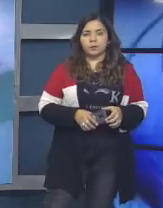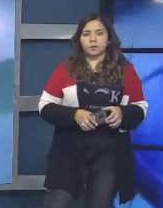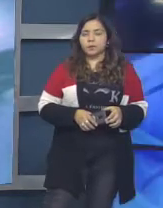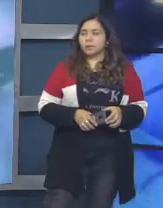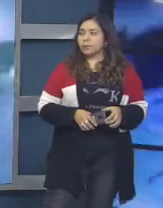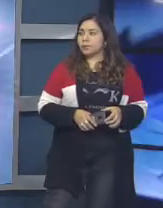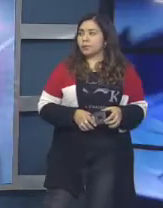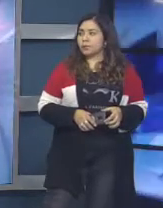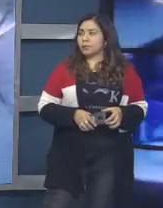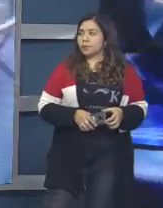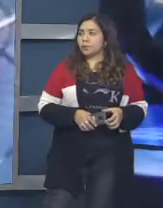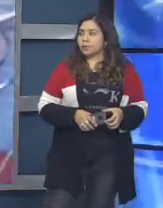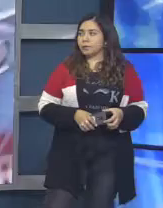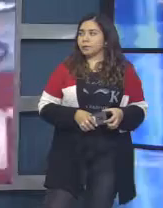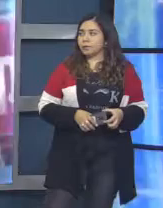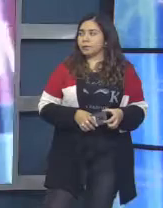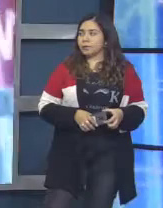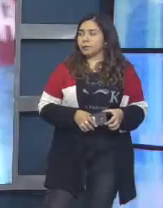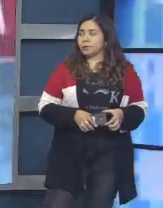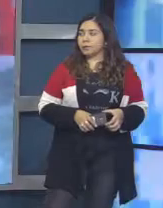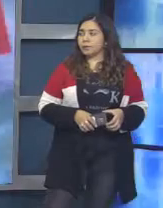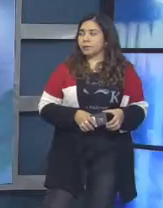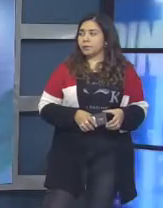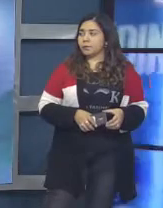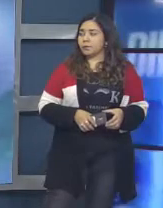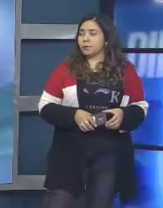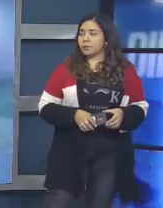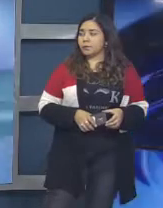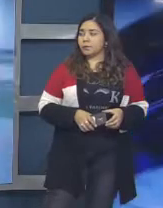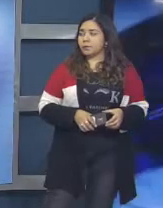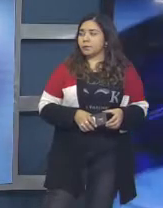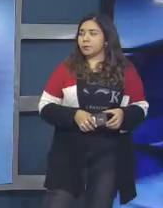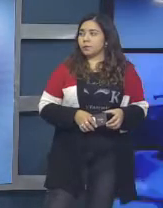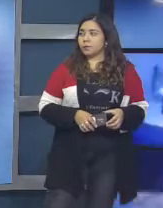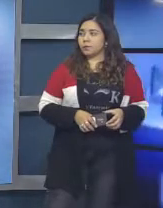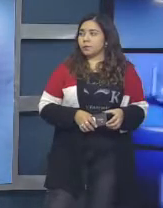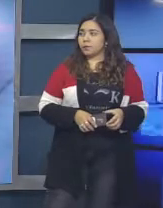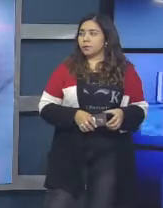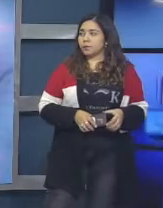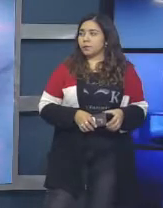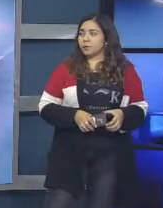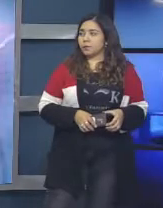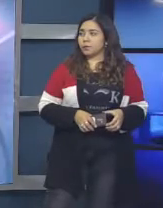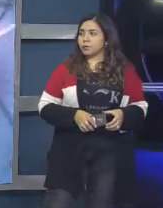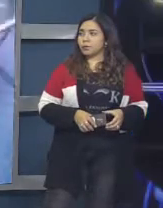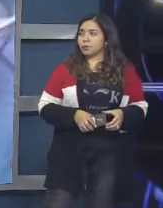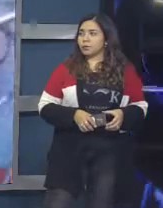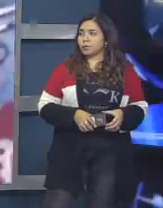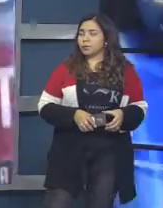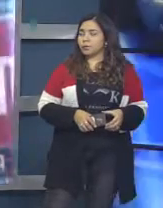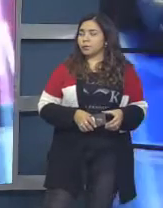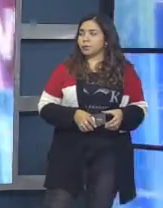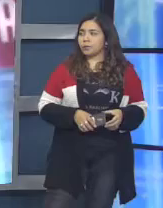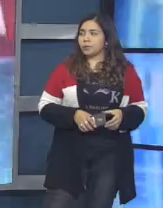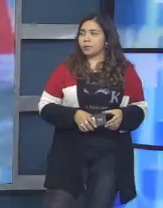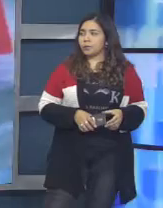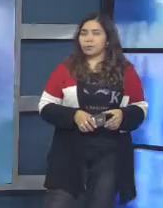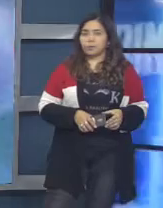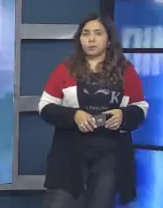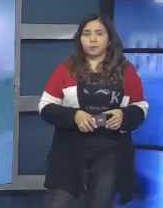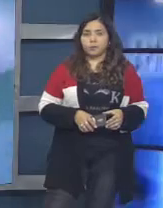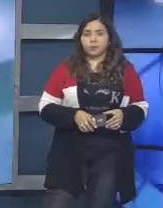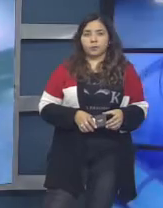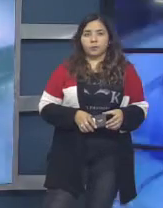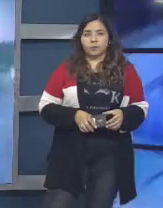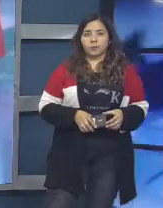una persona que quiera viajar hacia otra provincia va a viajarlo, pero con el 50% que se va a hacer